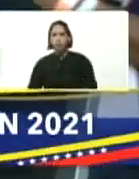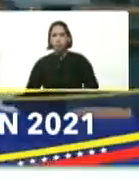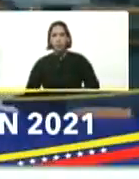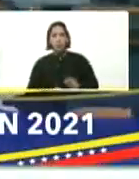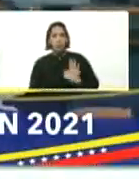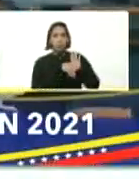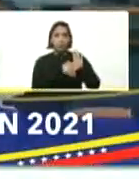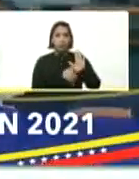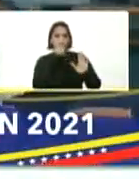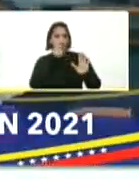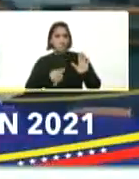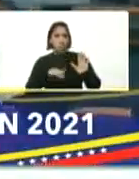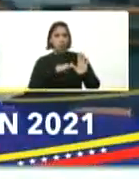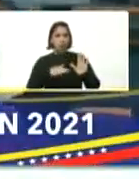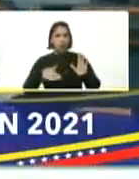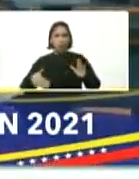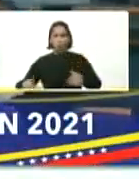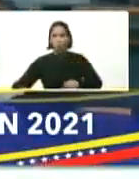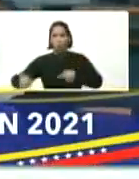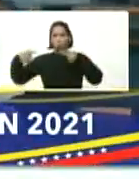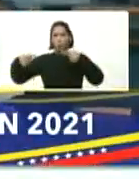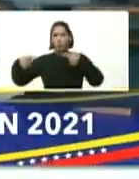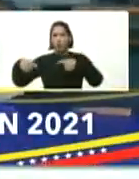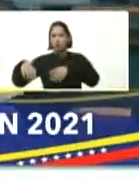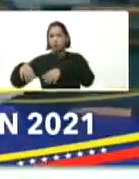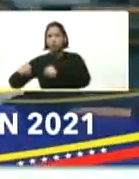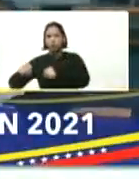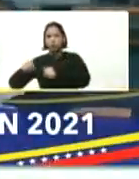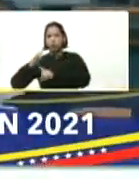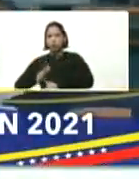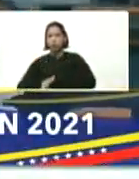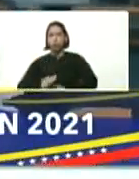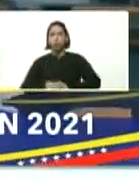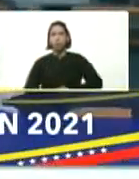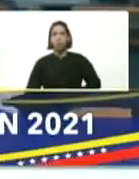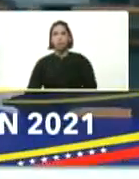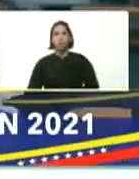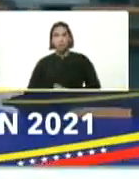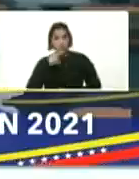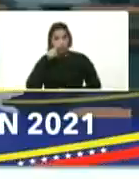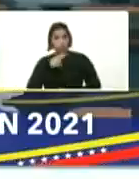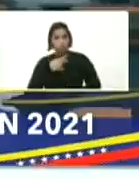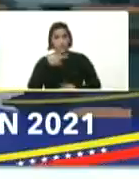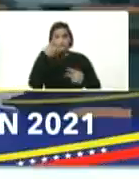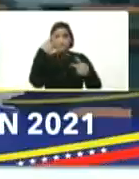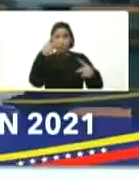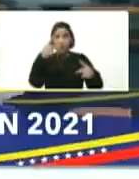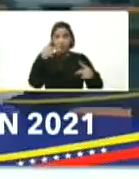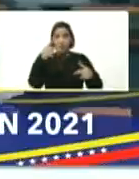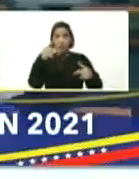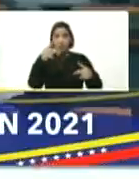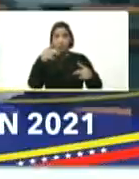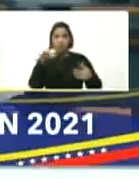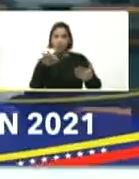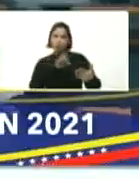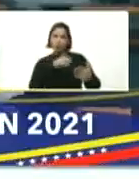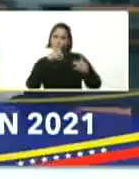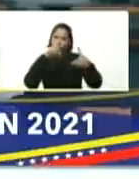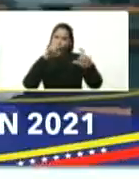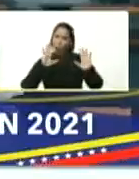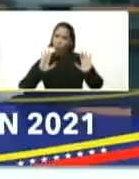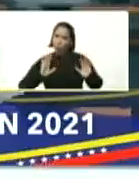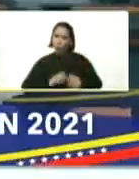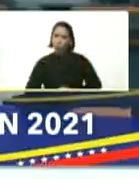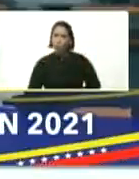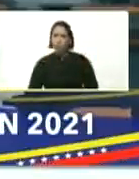los pueblos versus oligarquías. Bueno, ah, mira, aquí viene una página, sacan una foto de